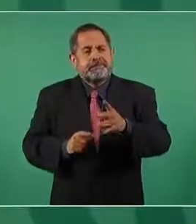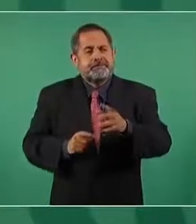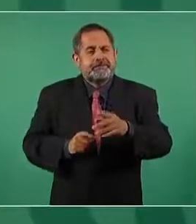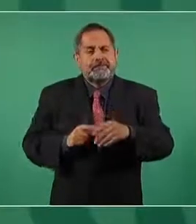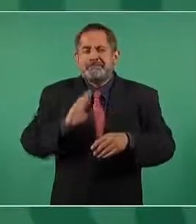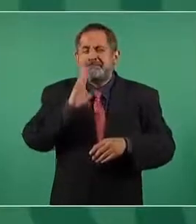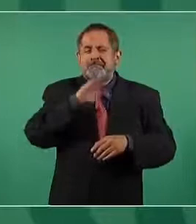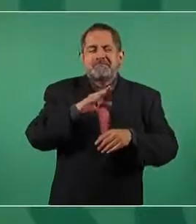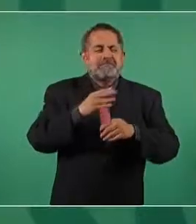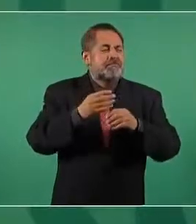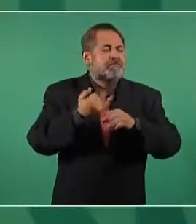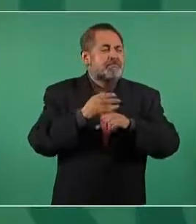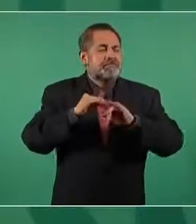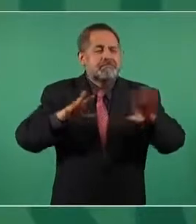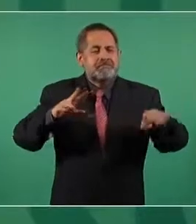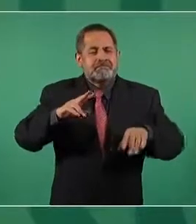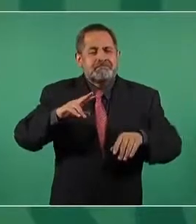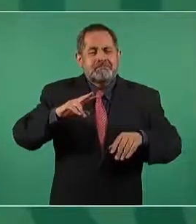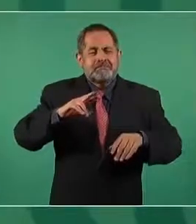información